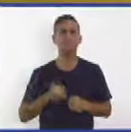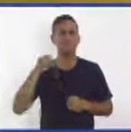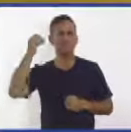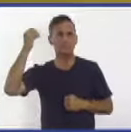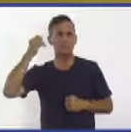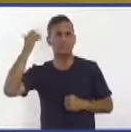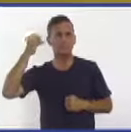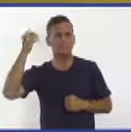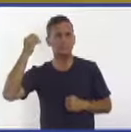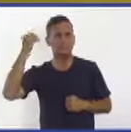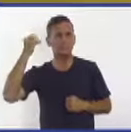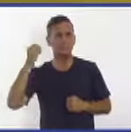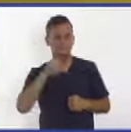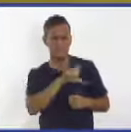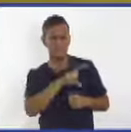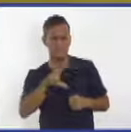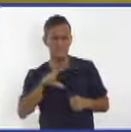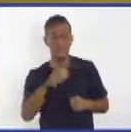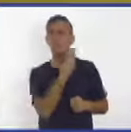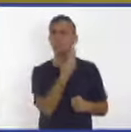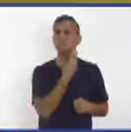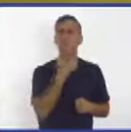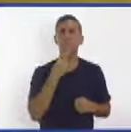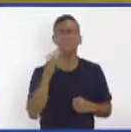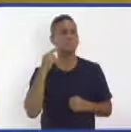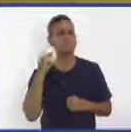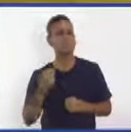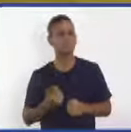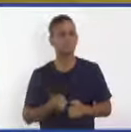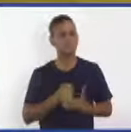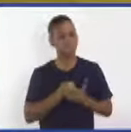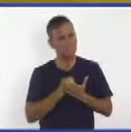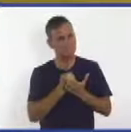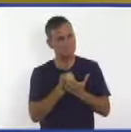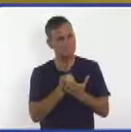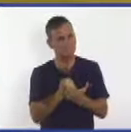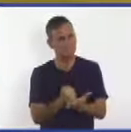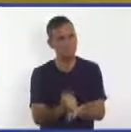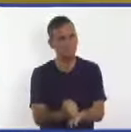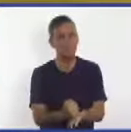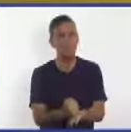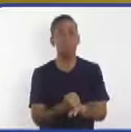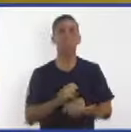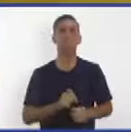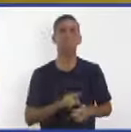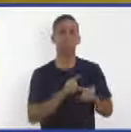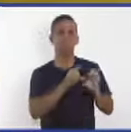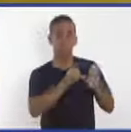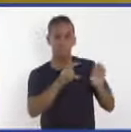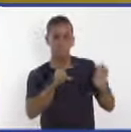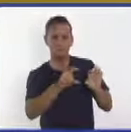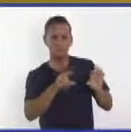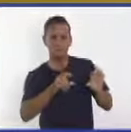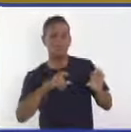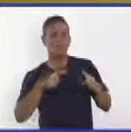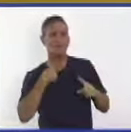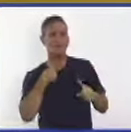de distintos recursos expresivos ahí se van a enfrentar a símiles